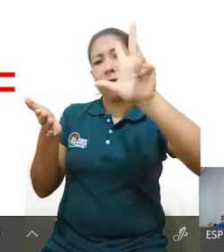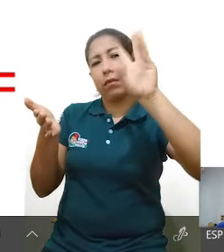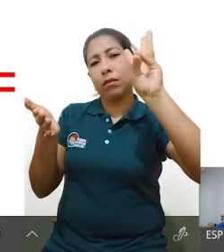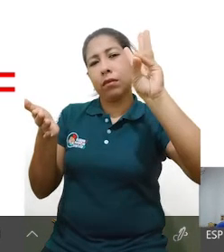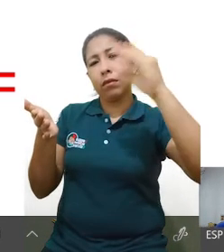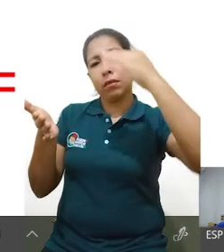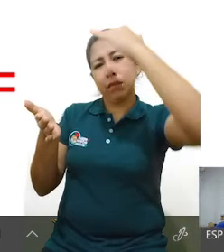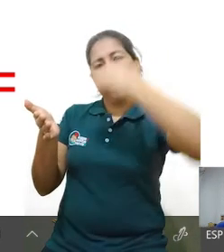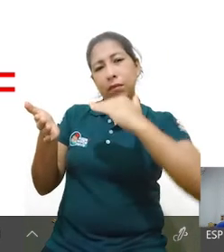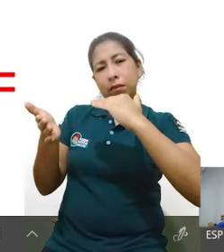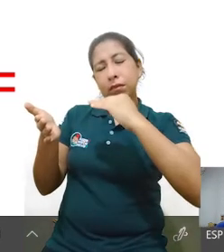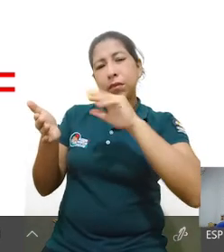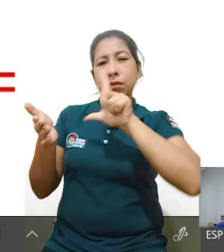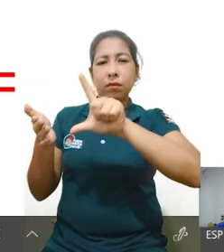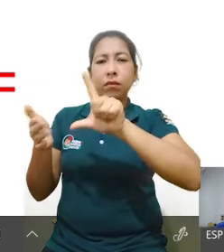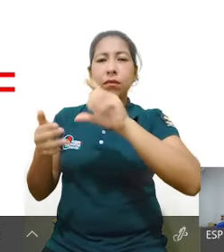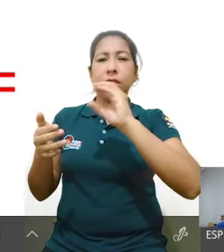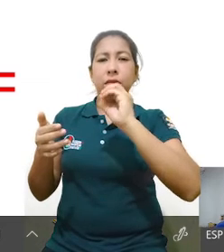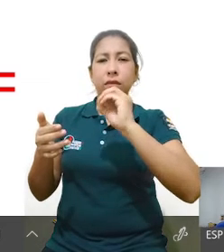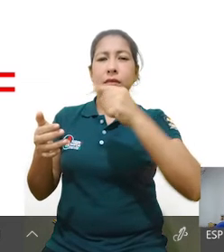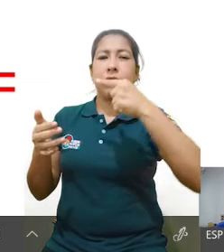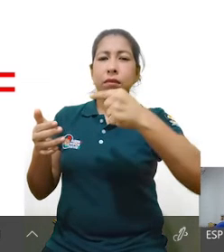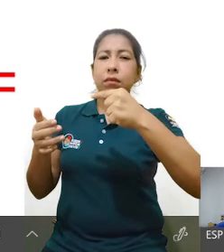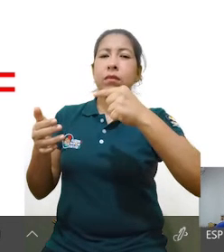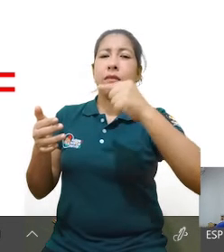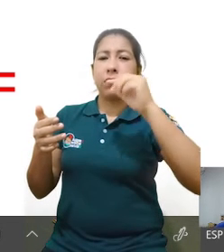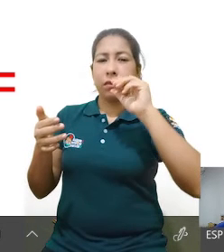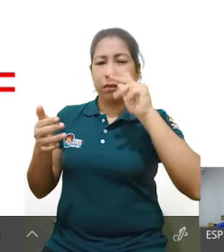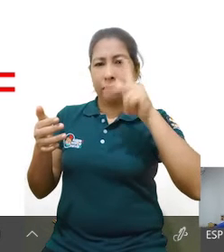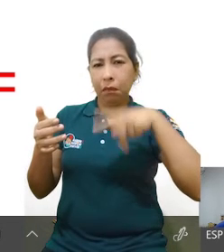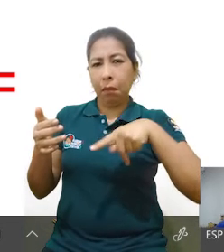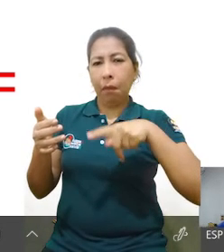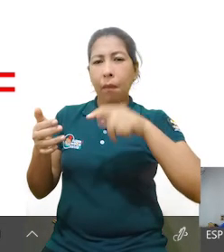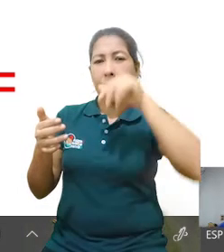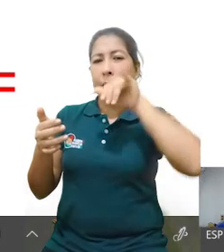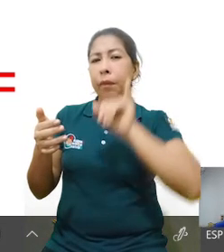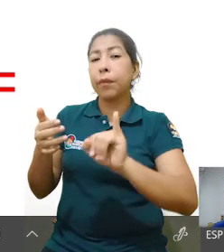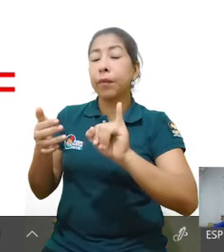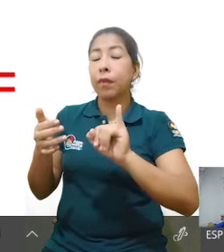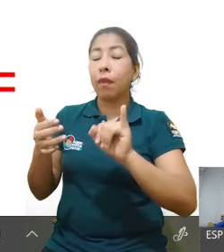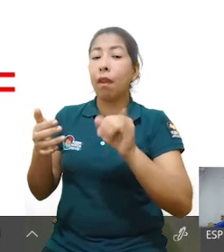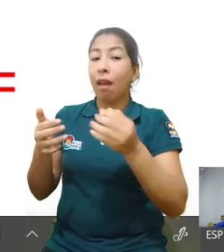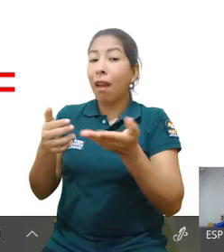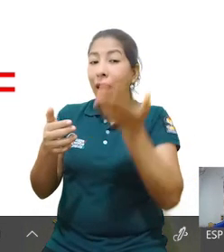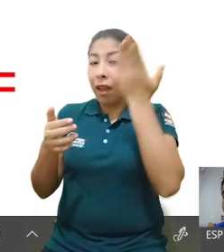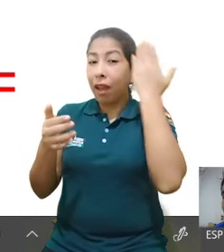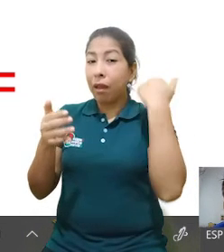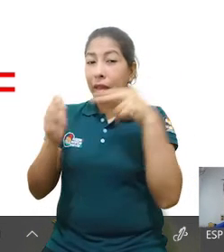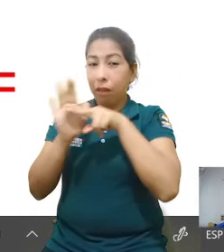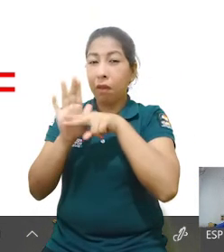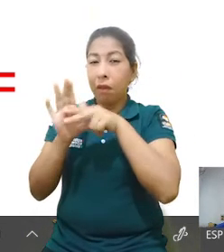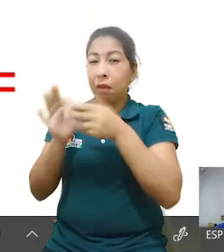36.3, dividido entre el logaritmo de su base, que es el número pi. En el video anterior les enseñamos a sacar el número